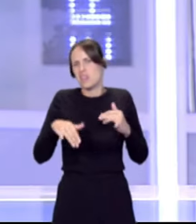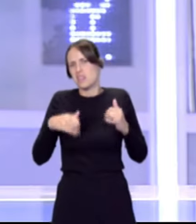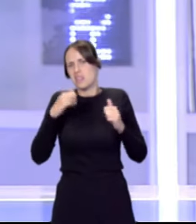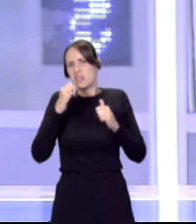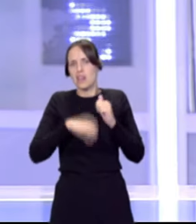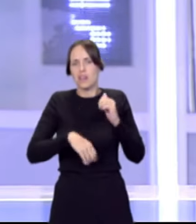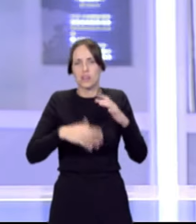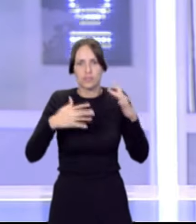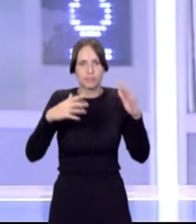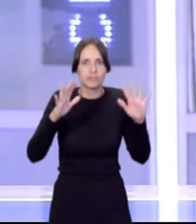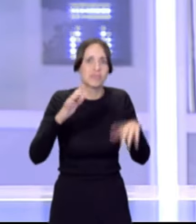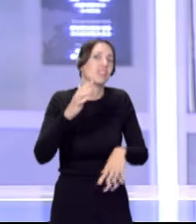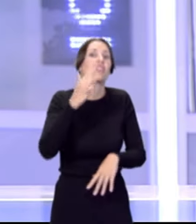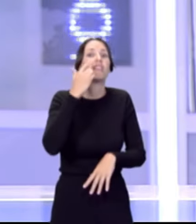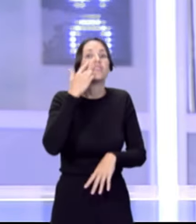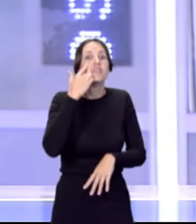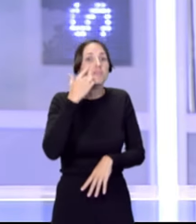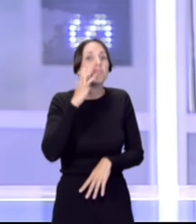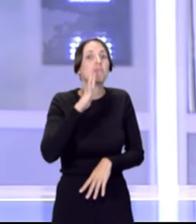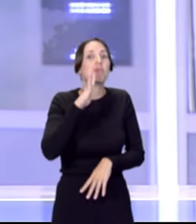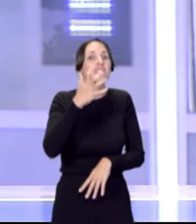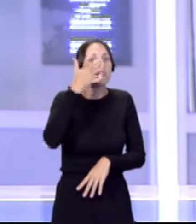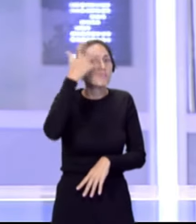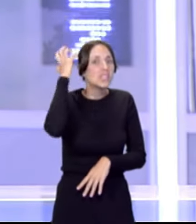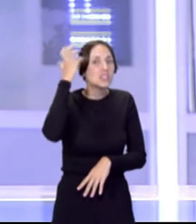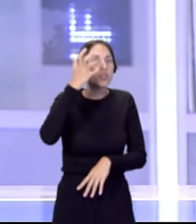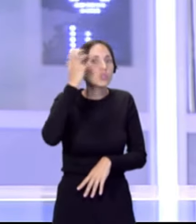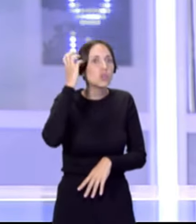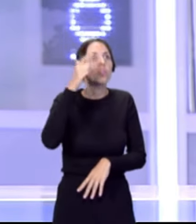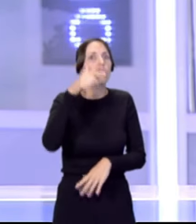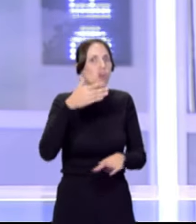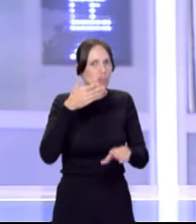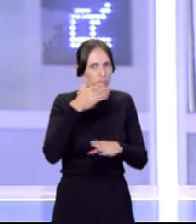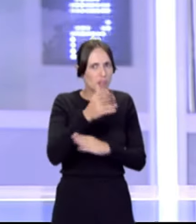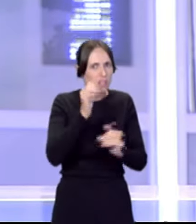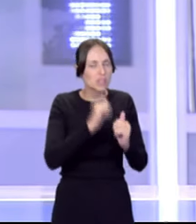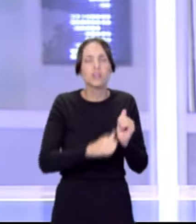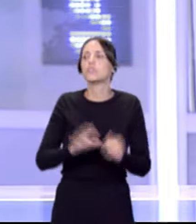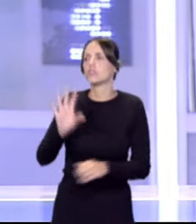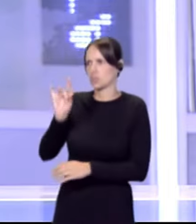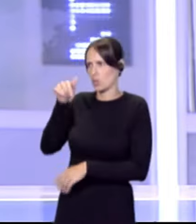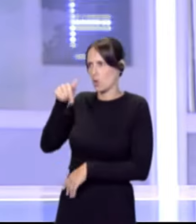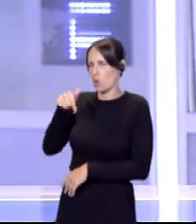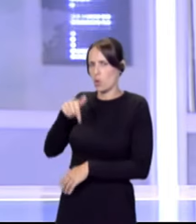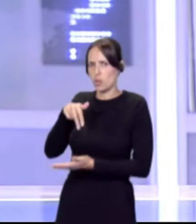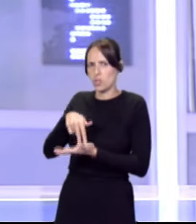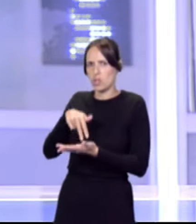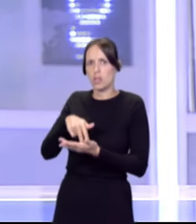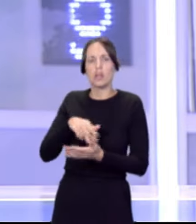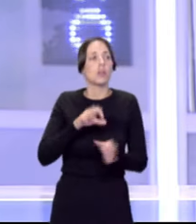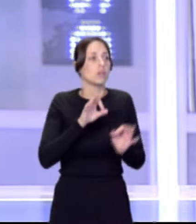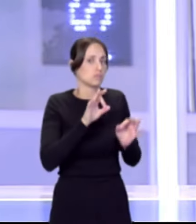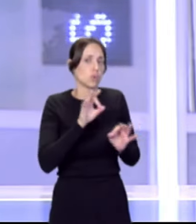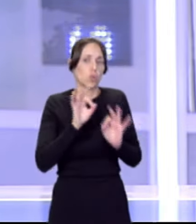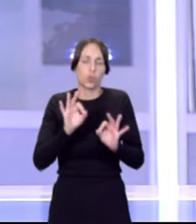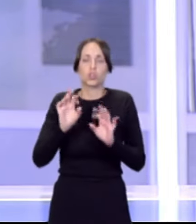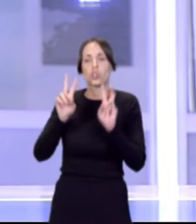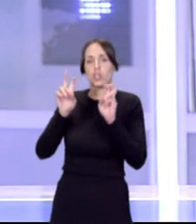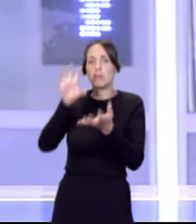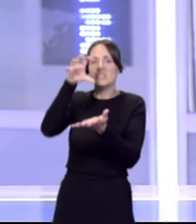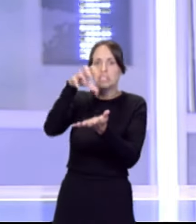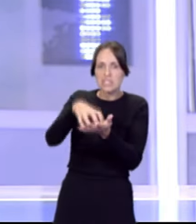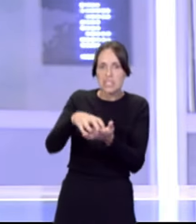equivoco, había una previsión. El ministro Torres creo que visitaba hoy la Isla del Meridiano. Es importante. Y precisamente visitando instalaciones relacionadas con la migración.